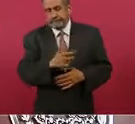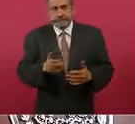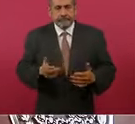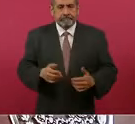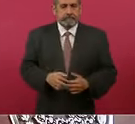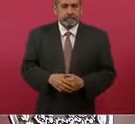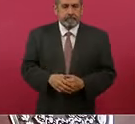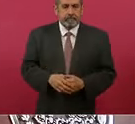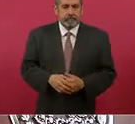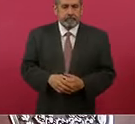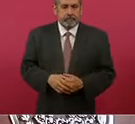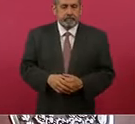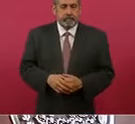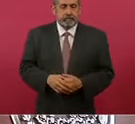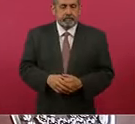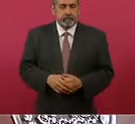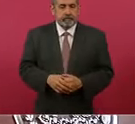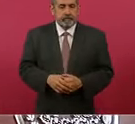Si